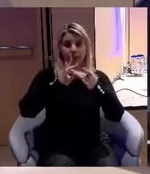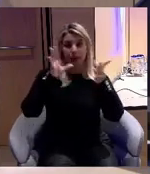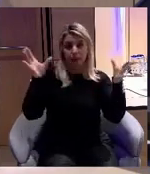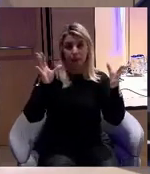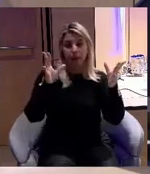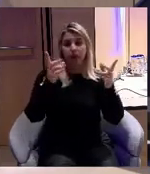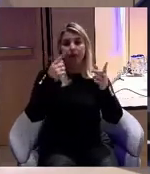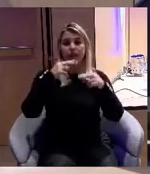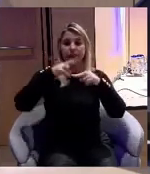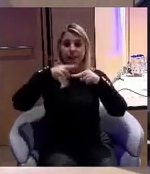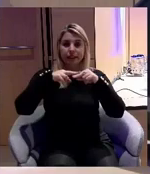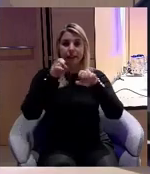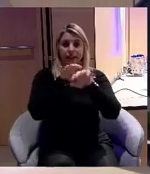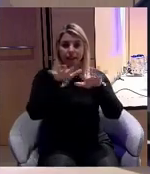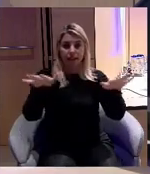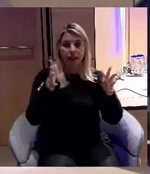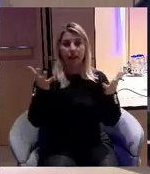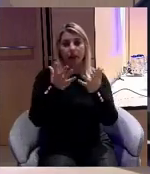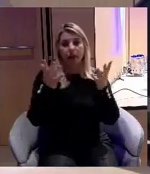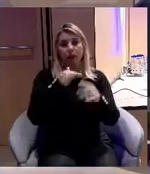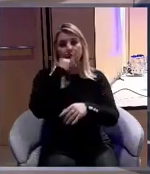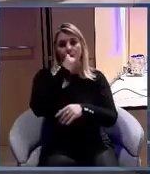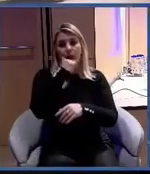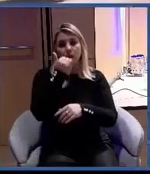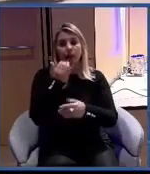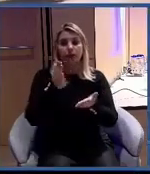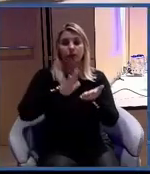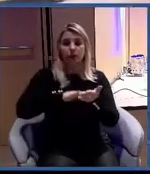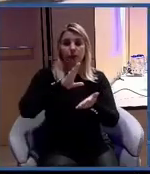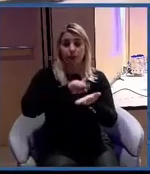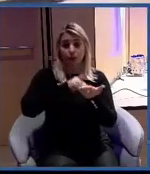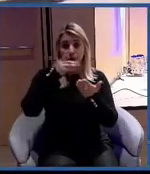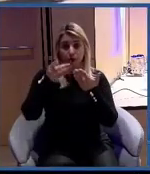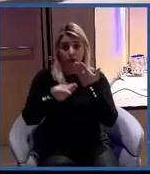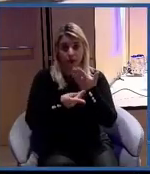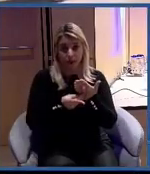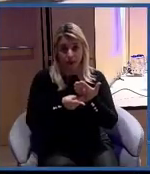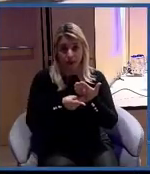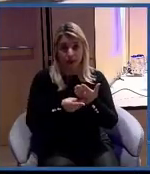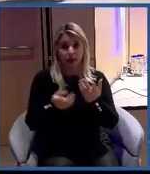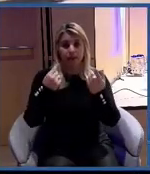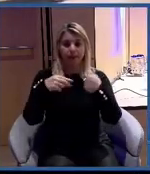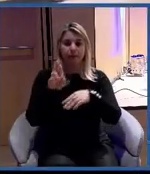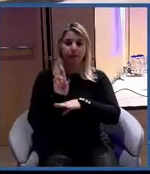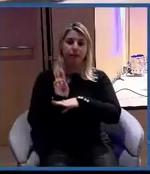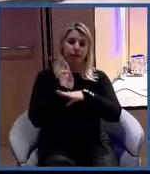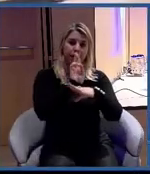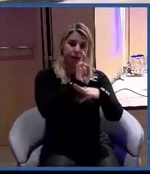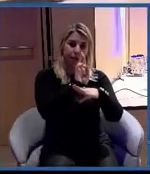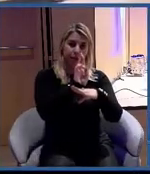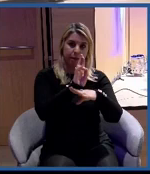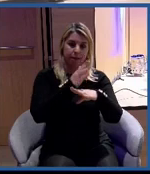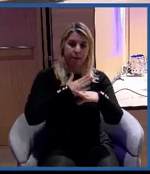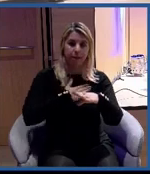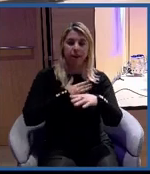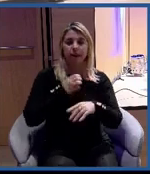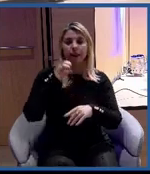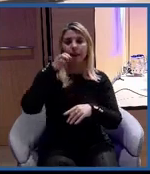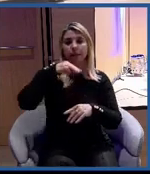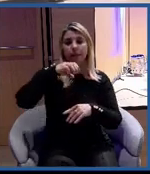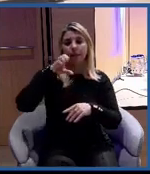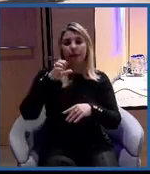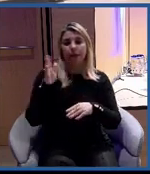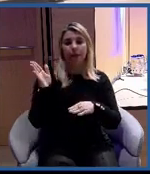red y Hoy les voy a contar sobre un proyecto que se llama me representa me representa